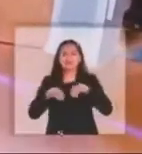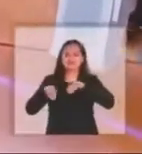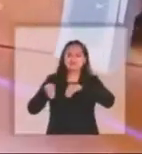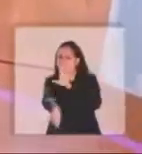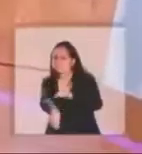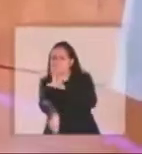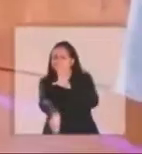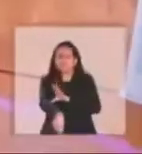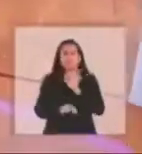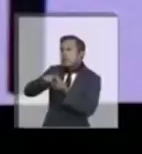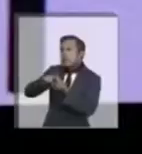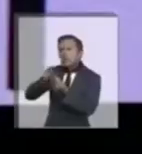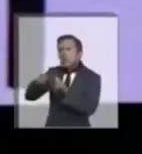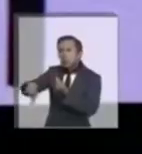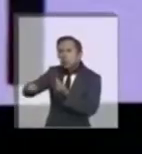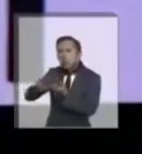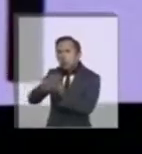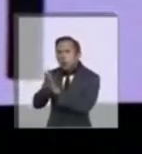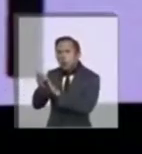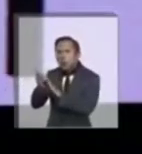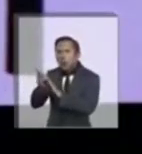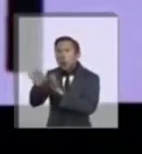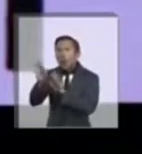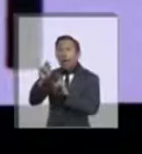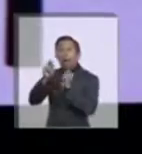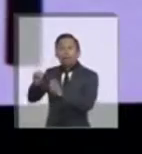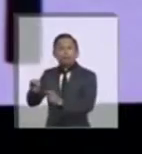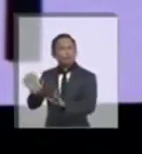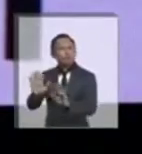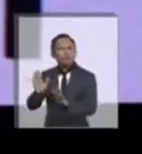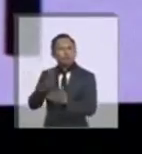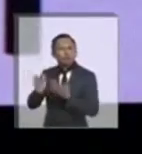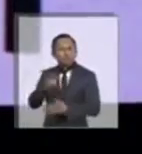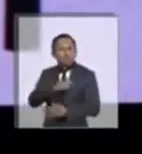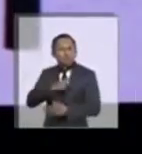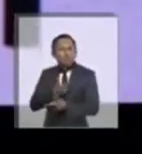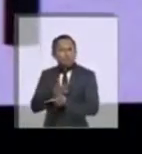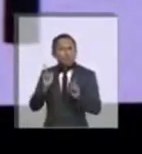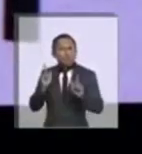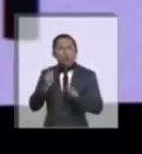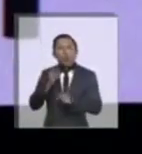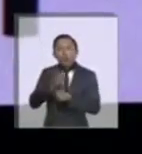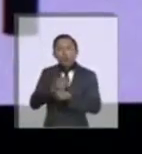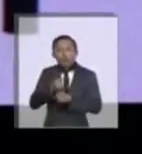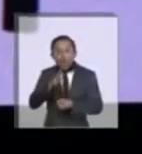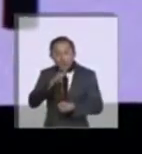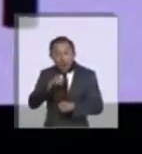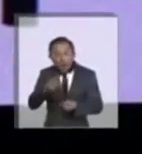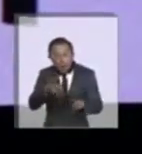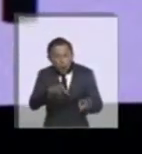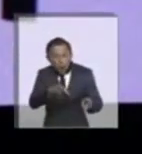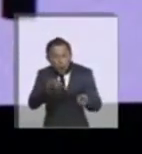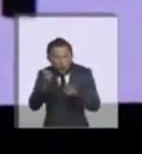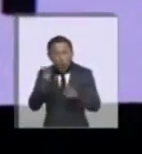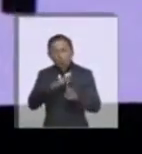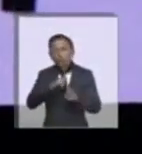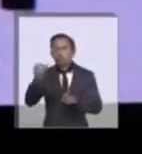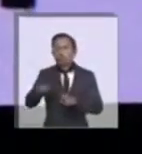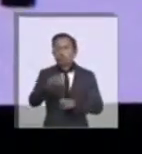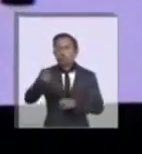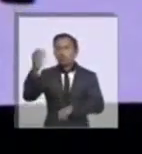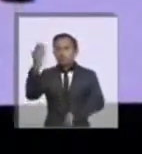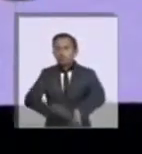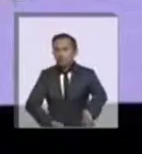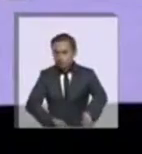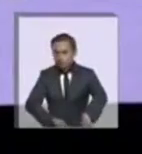la presidencia. Mocharle la mano al que robe, así de simple. Yo presentaré una iniciativa al Congreso, a ver si los diputados de ellos se atreven